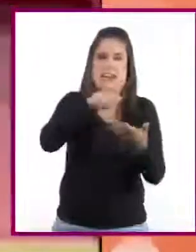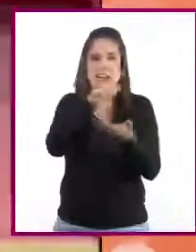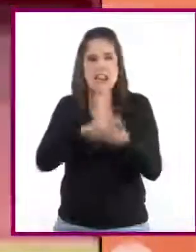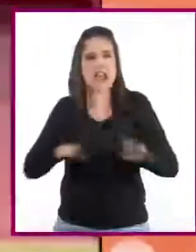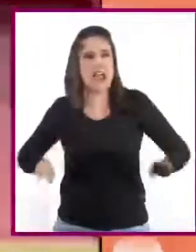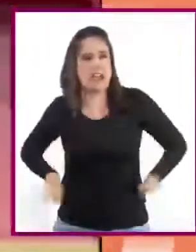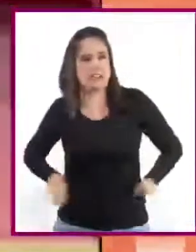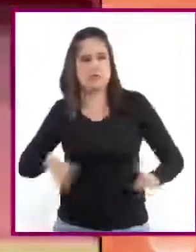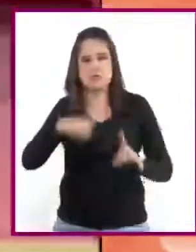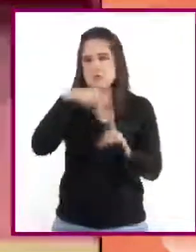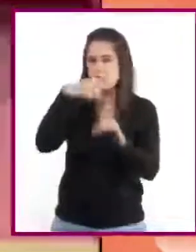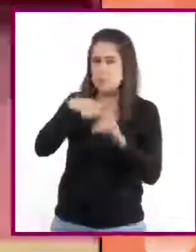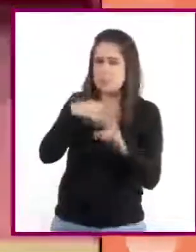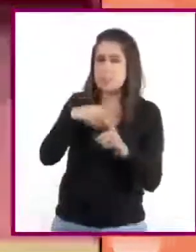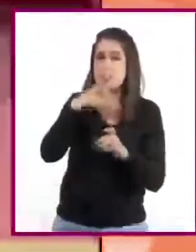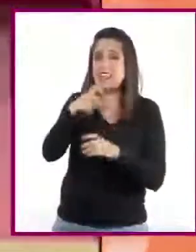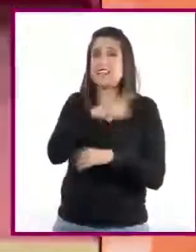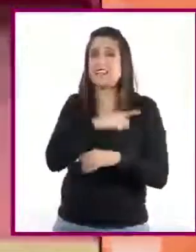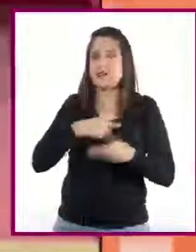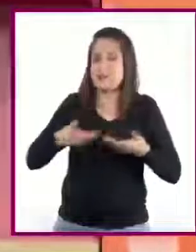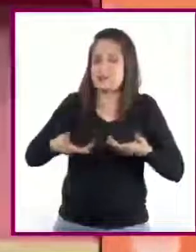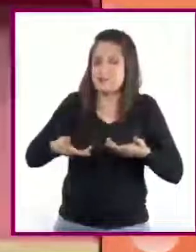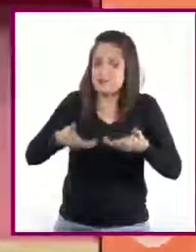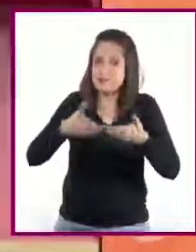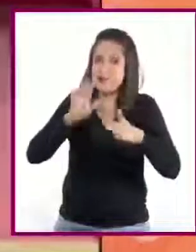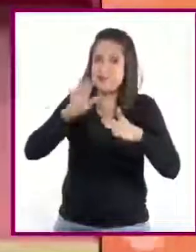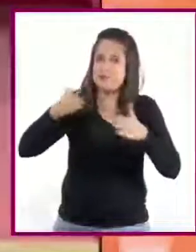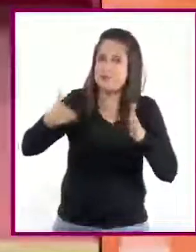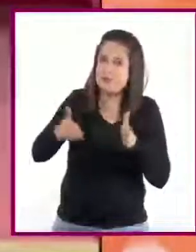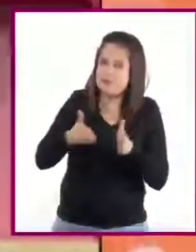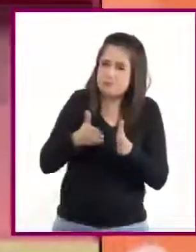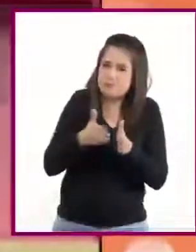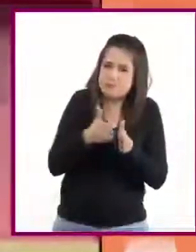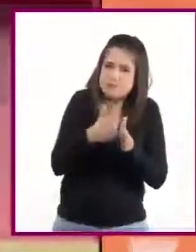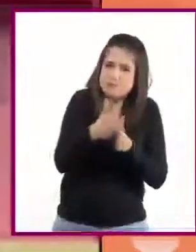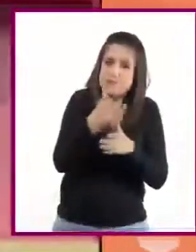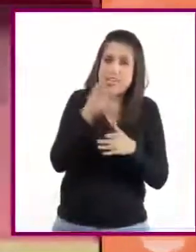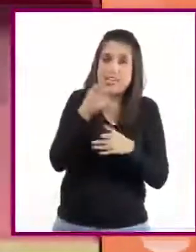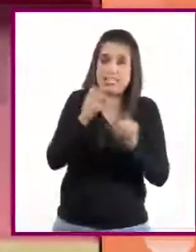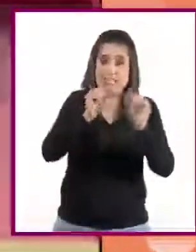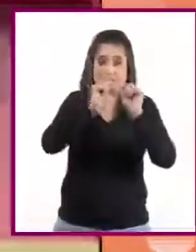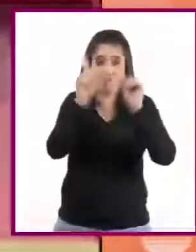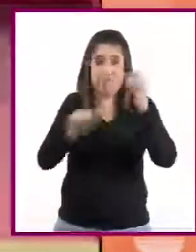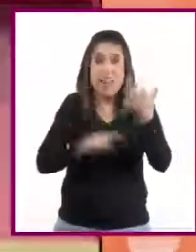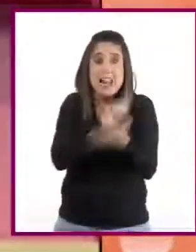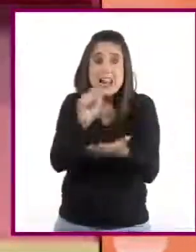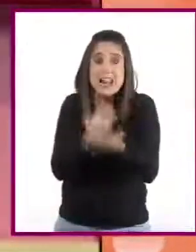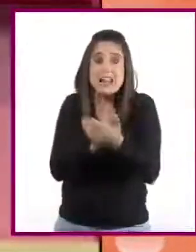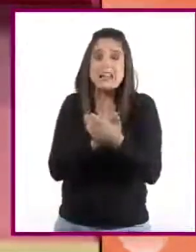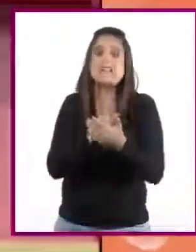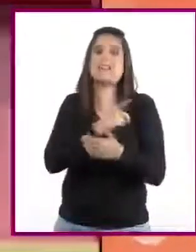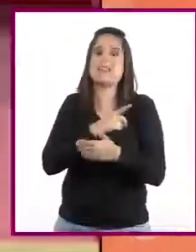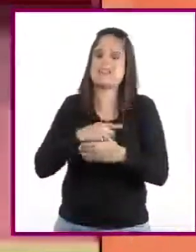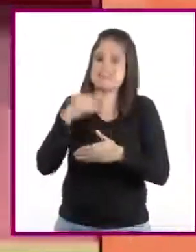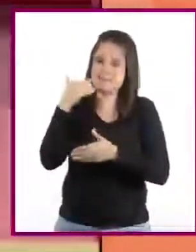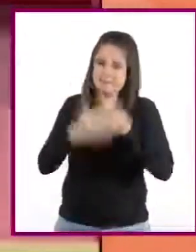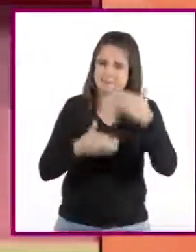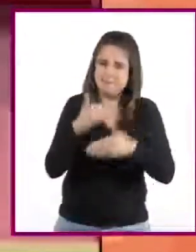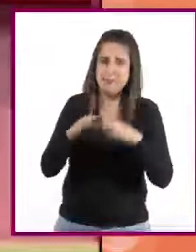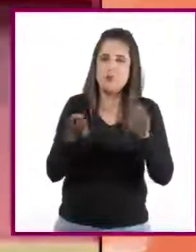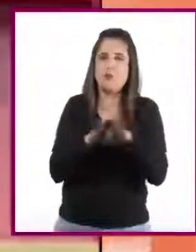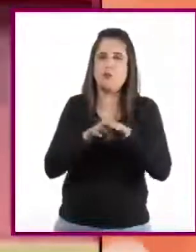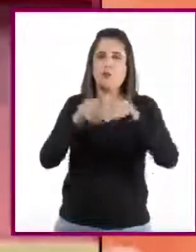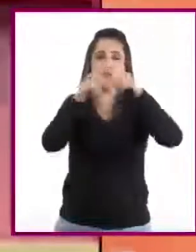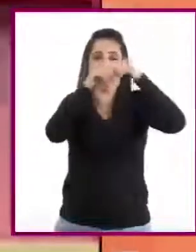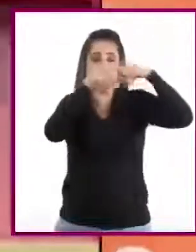actitudes, que nos tienen que caminar a que realmente este Estado de Derecho vaya más allá de lo que son las estructuras,